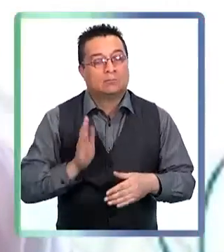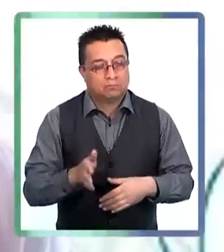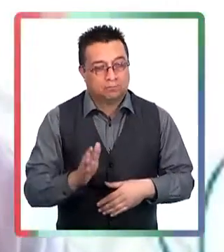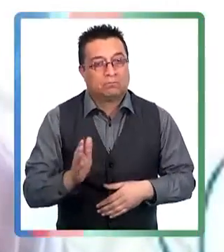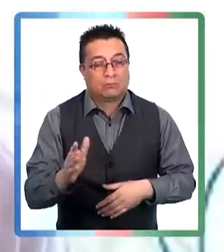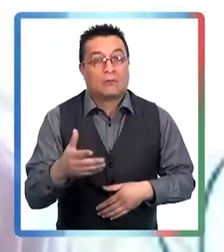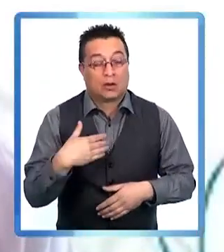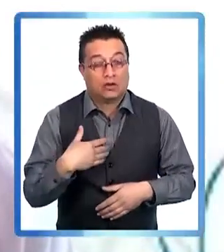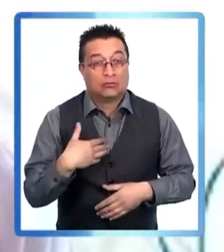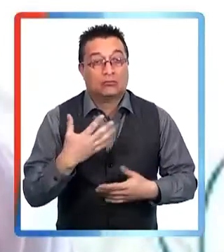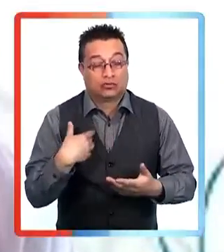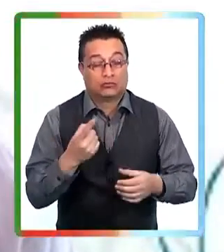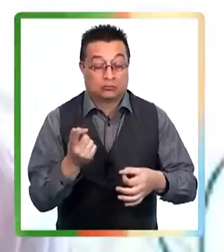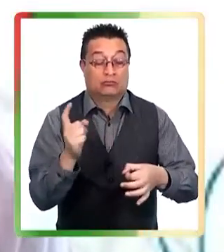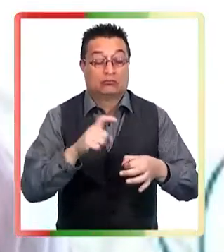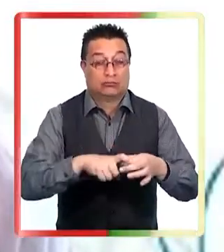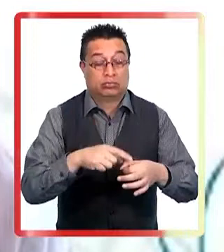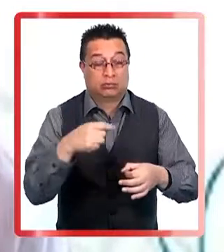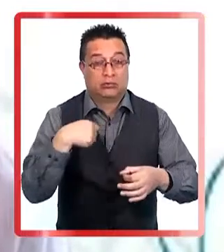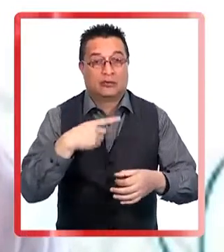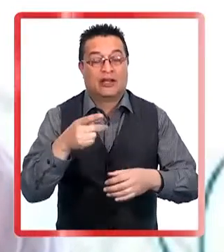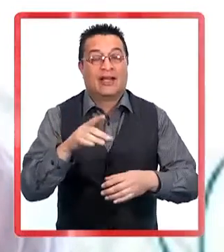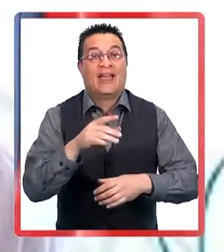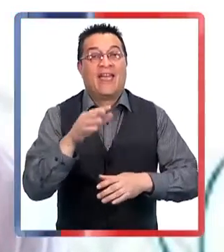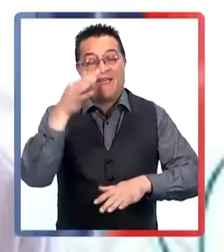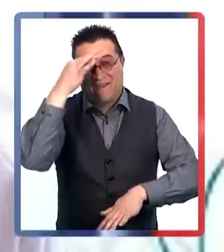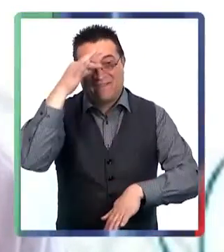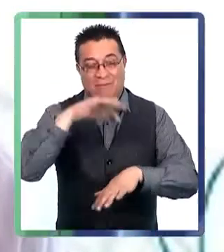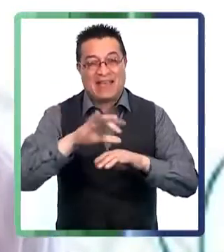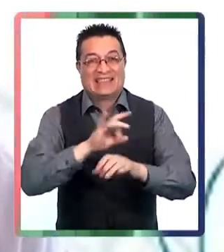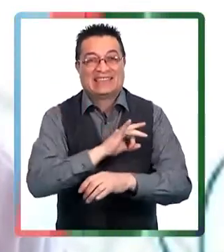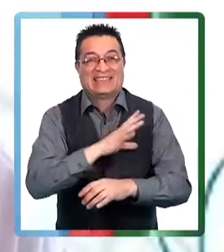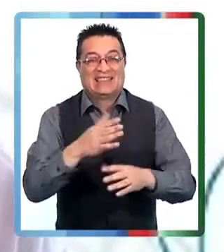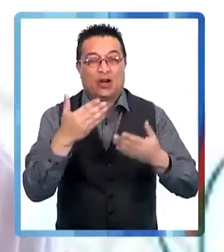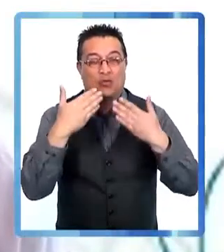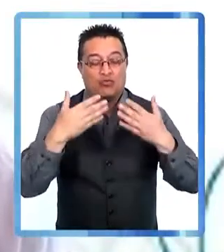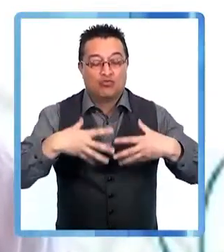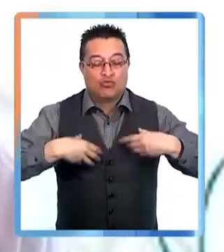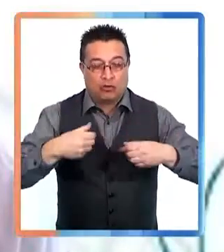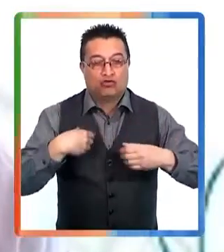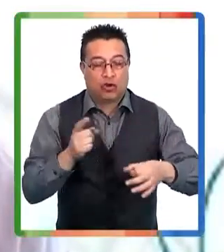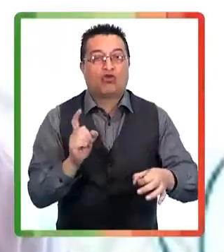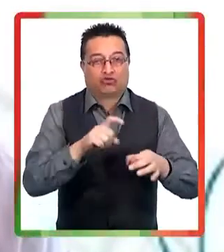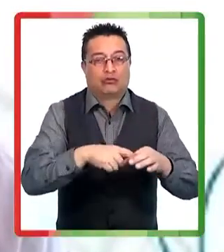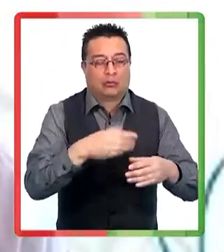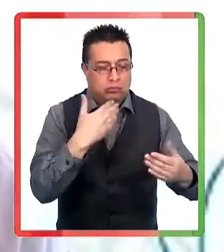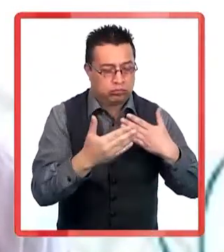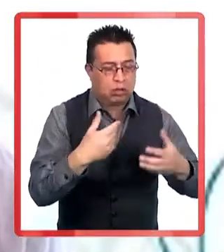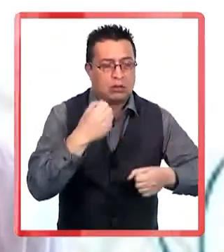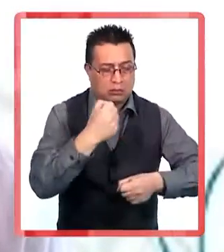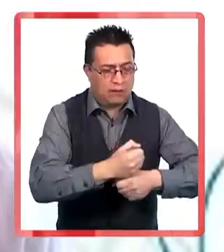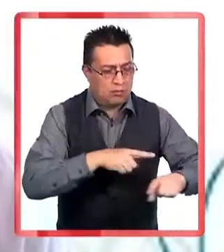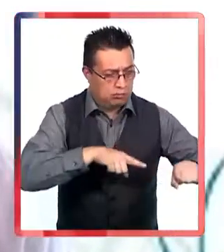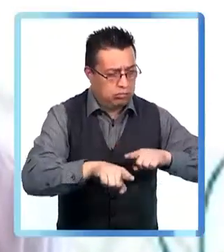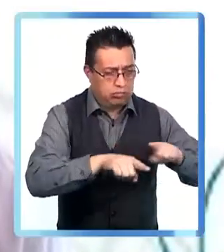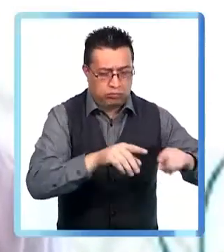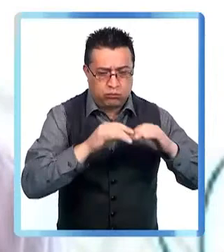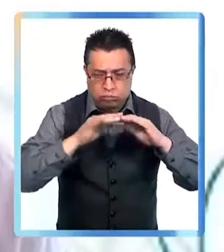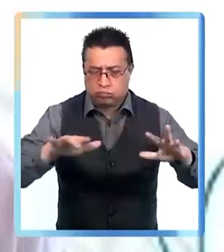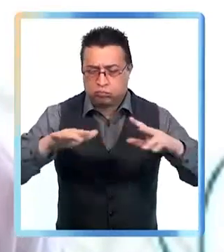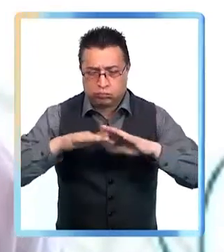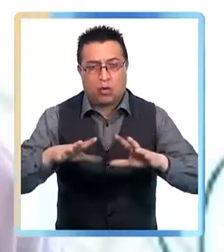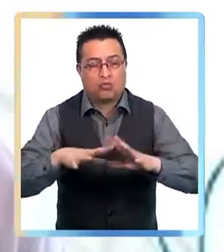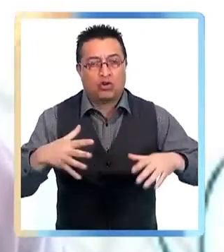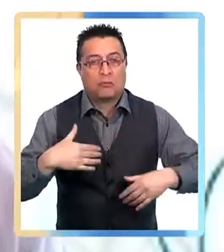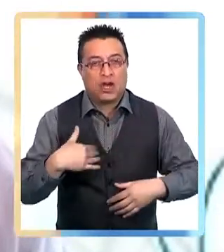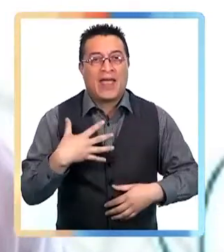ese sentido, yo soy socio de la Sociedad Chilena de Enfermedades Respiratorias y tienen hoy día mucha actividad y han hecho mucho ruido en